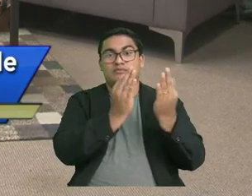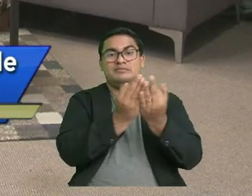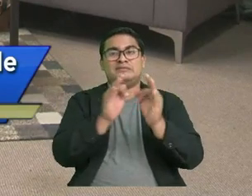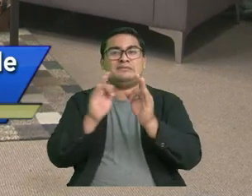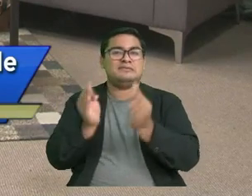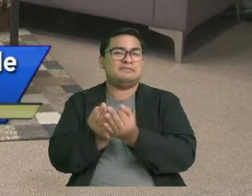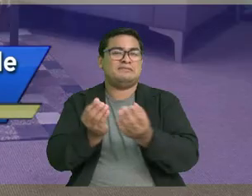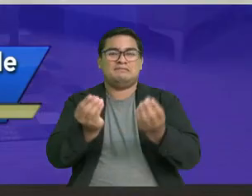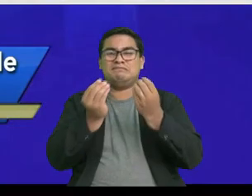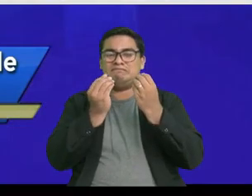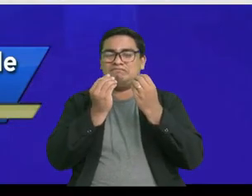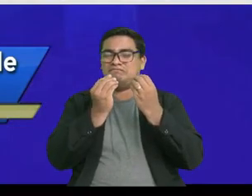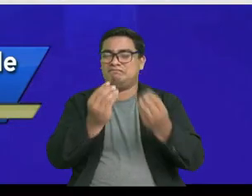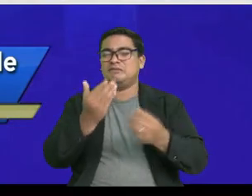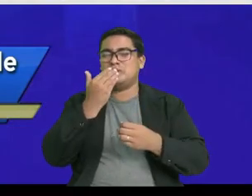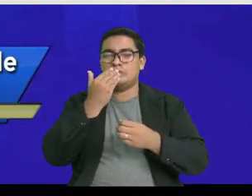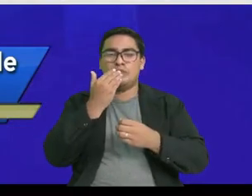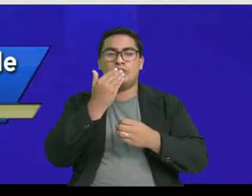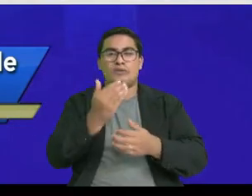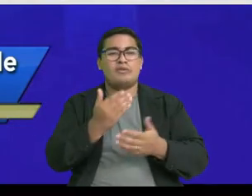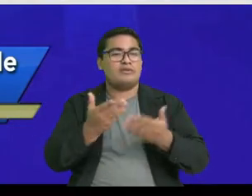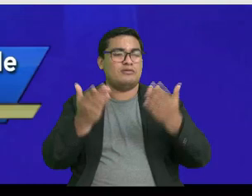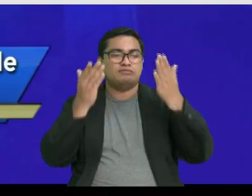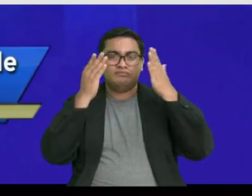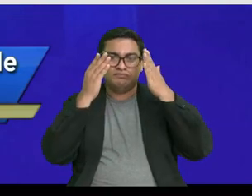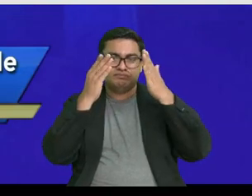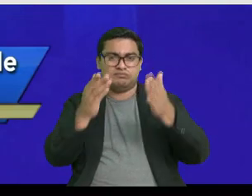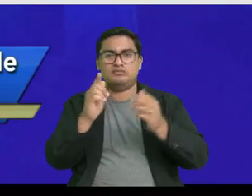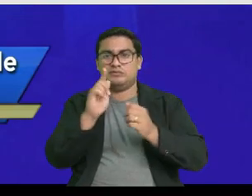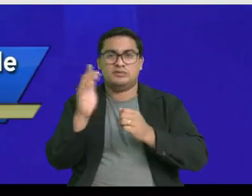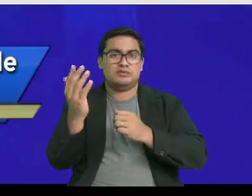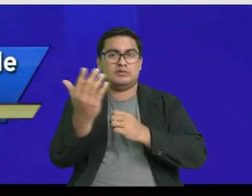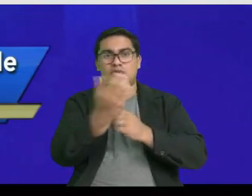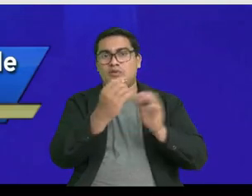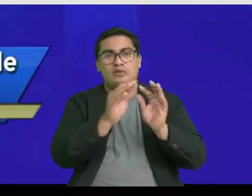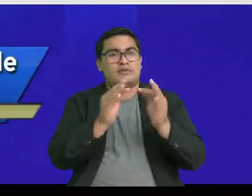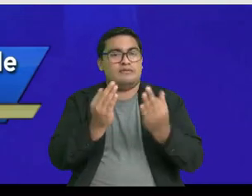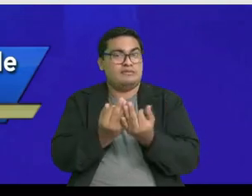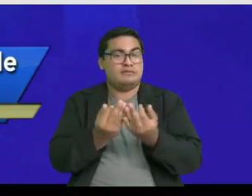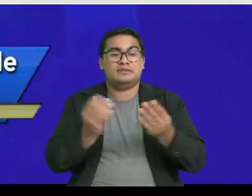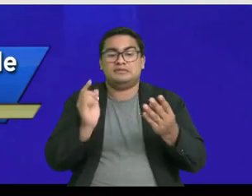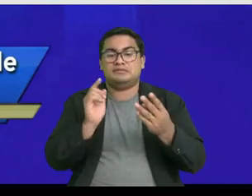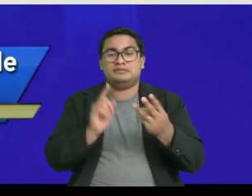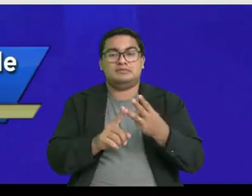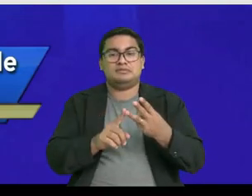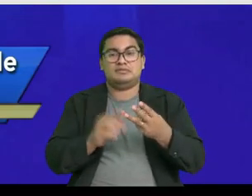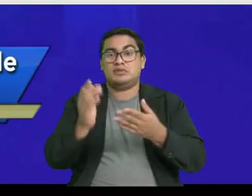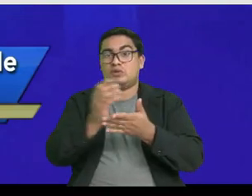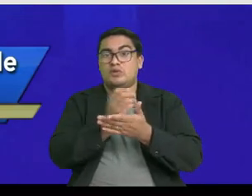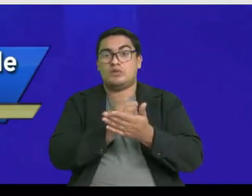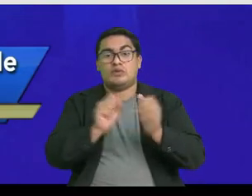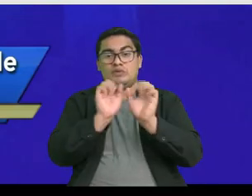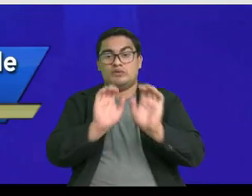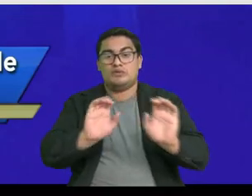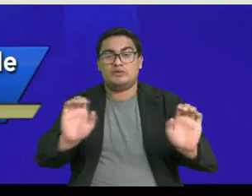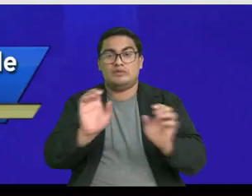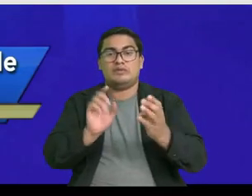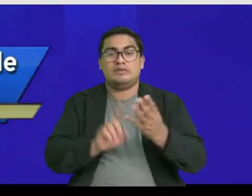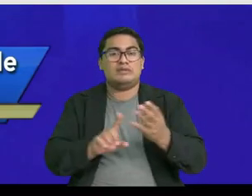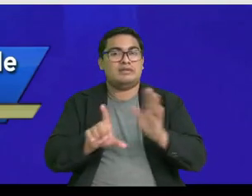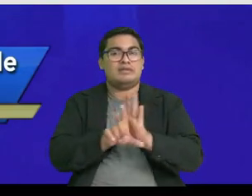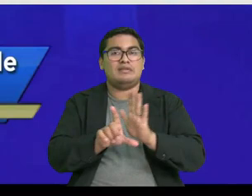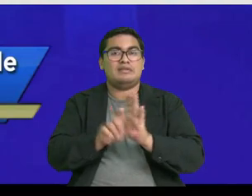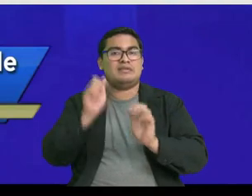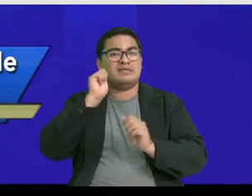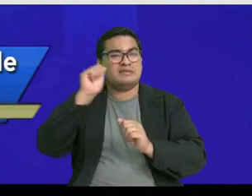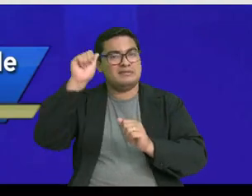tiene tantas disposiciones para todos los integrantes de la familia. Claro. Tenemos el Código de la Niñez, la Ley del Adulto. Bueno,